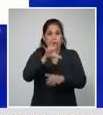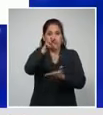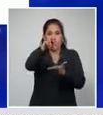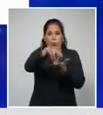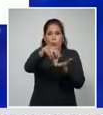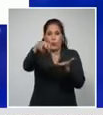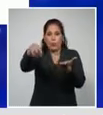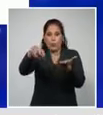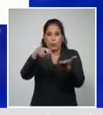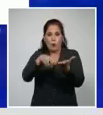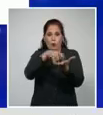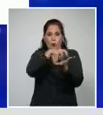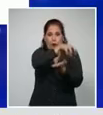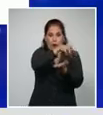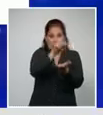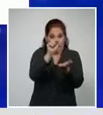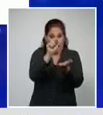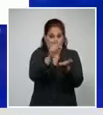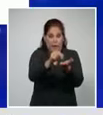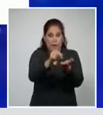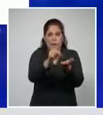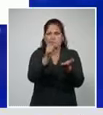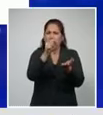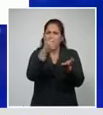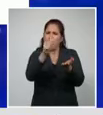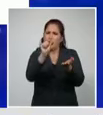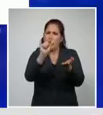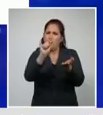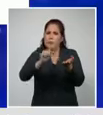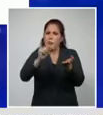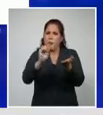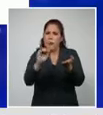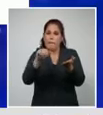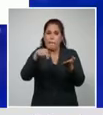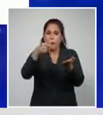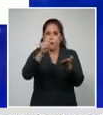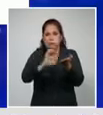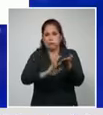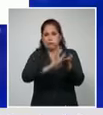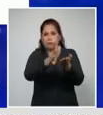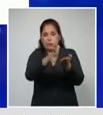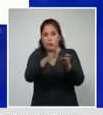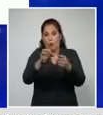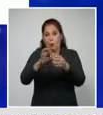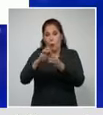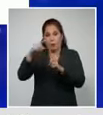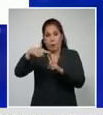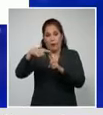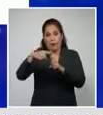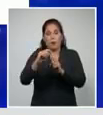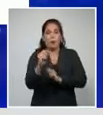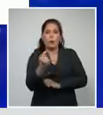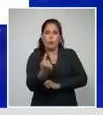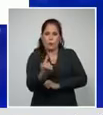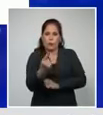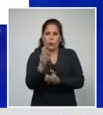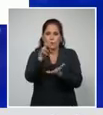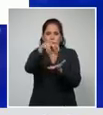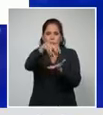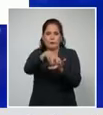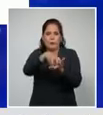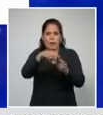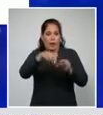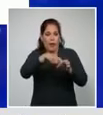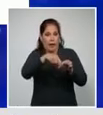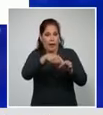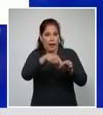activos, se ha abierto algunos más, y Guantánamo con 1, y el municipio especial